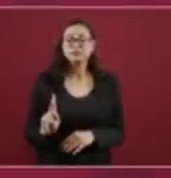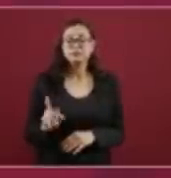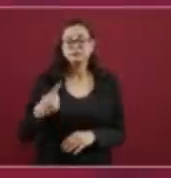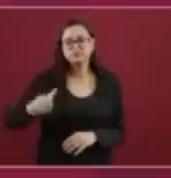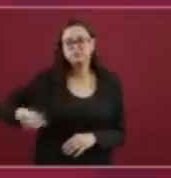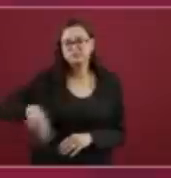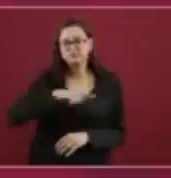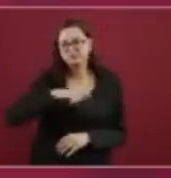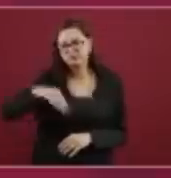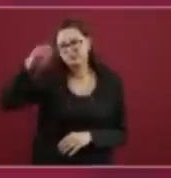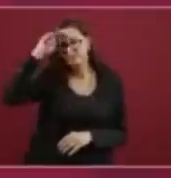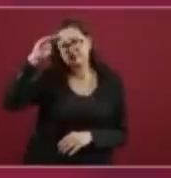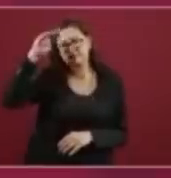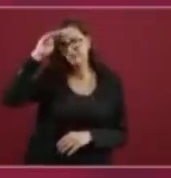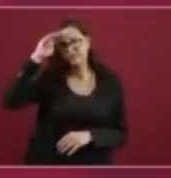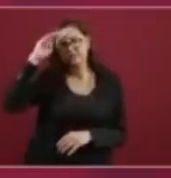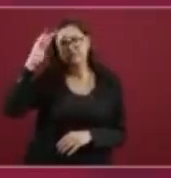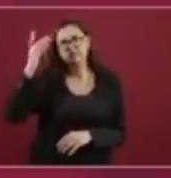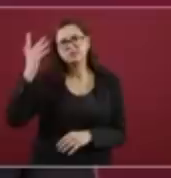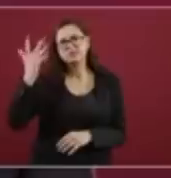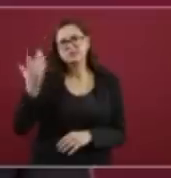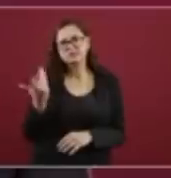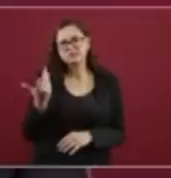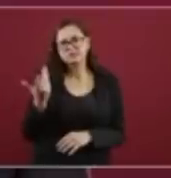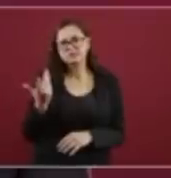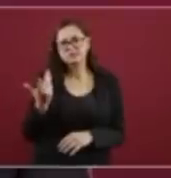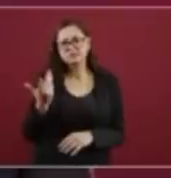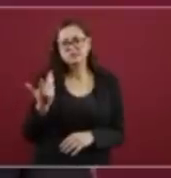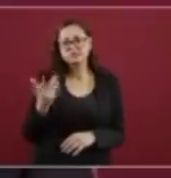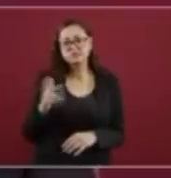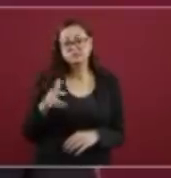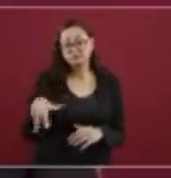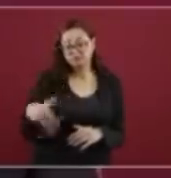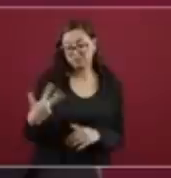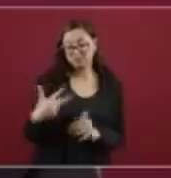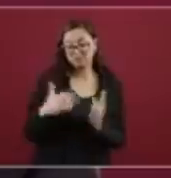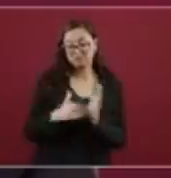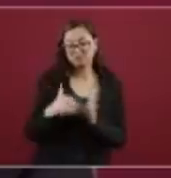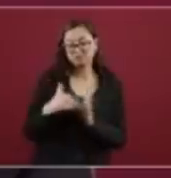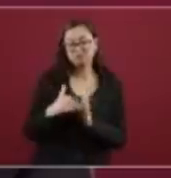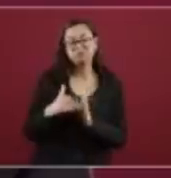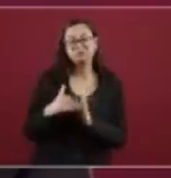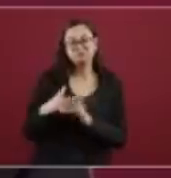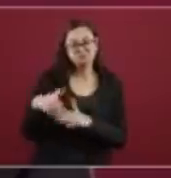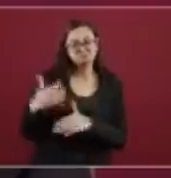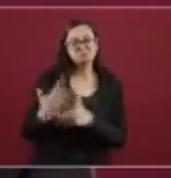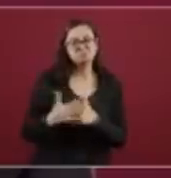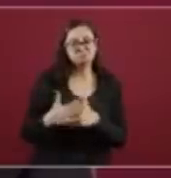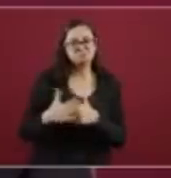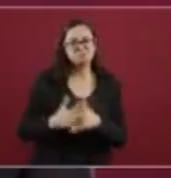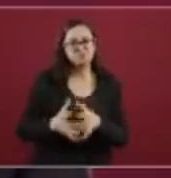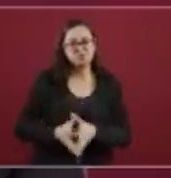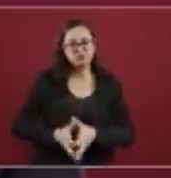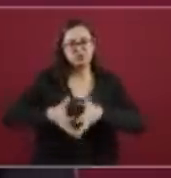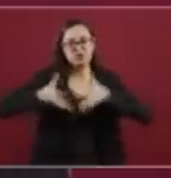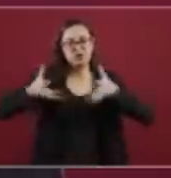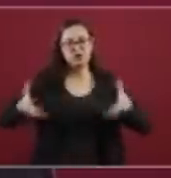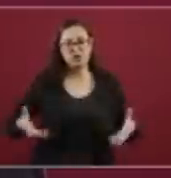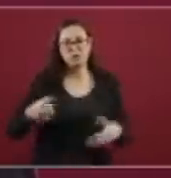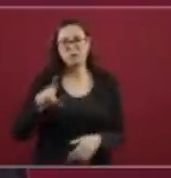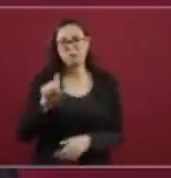pensamos que van a pasar de 20 millones los beneficiarios y